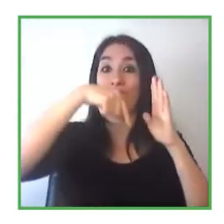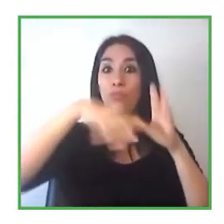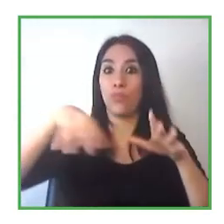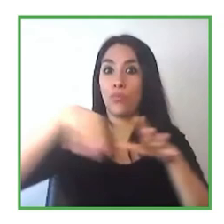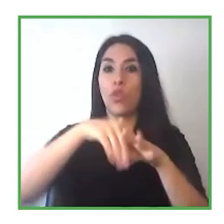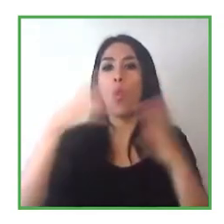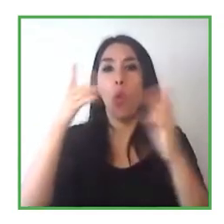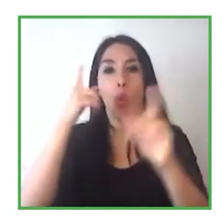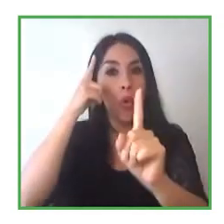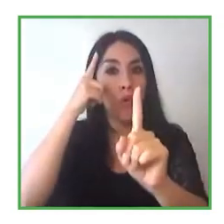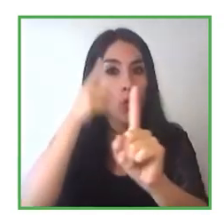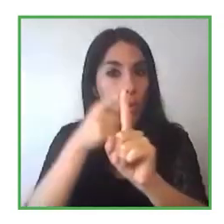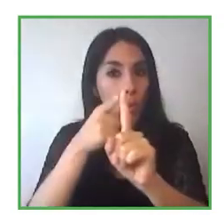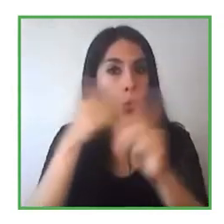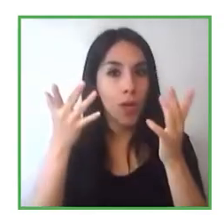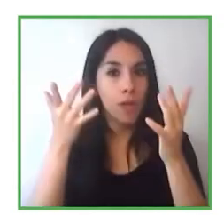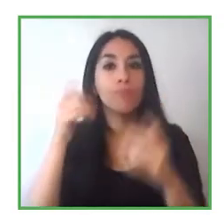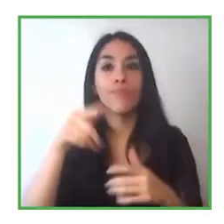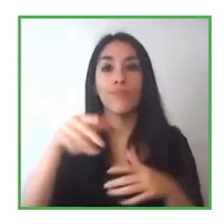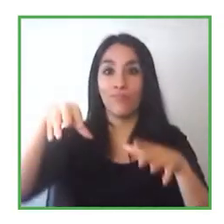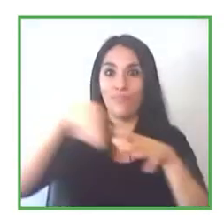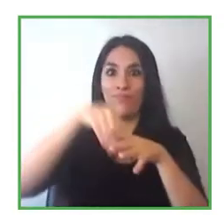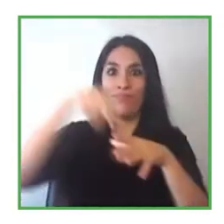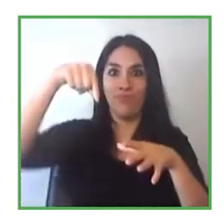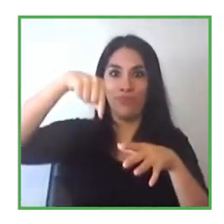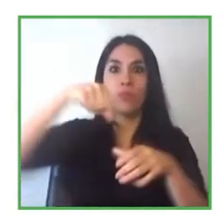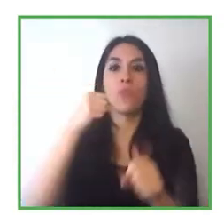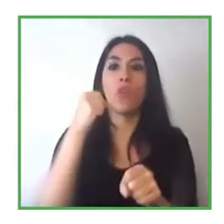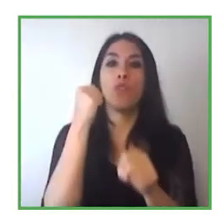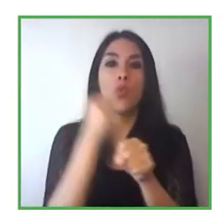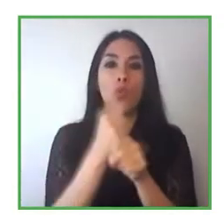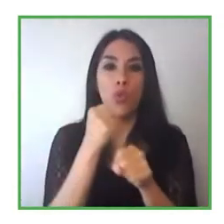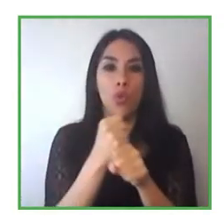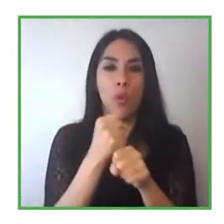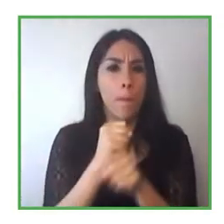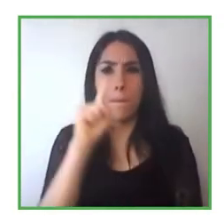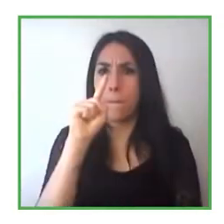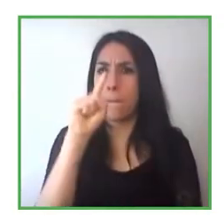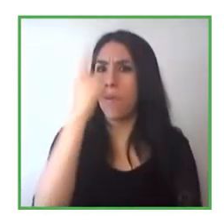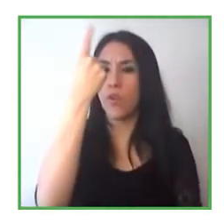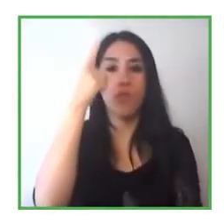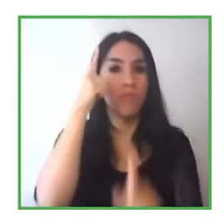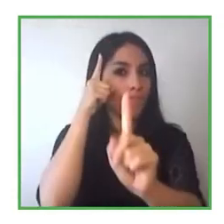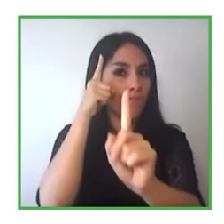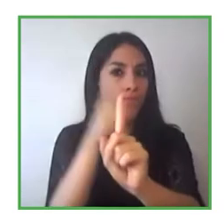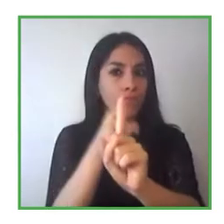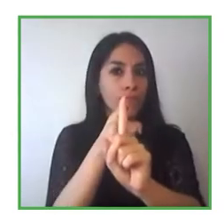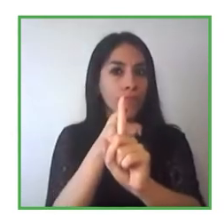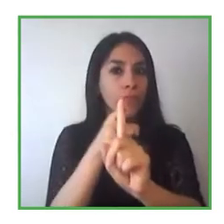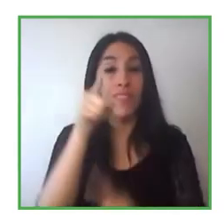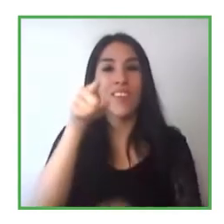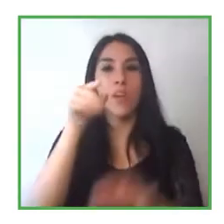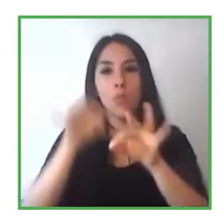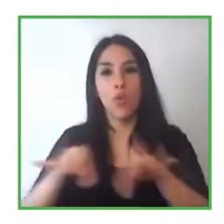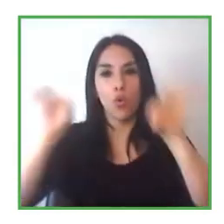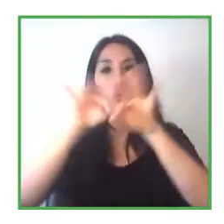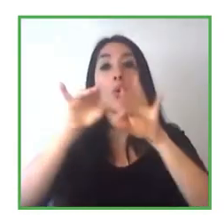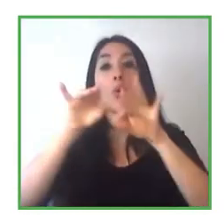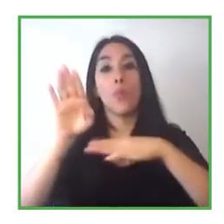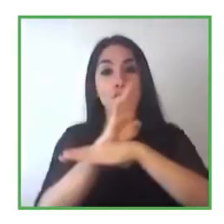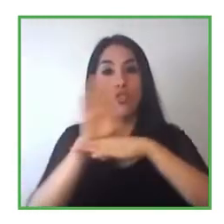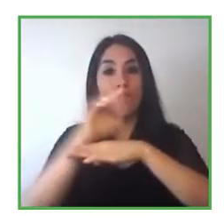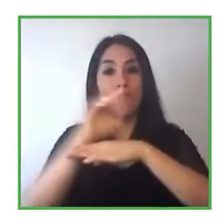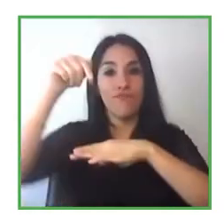desde, y en primer lugar, la responsabilidad social de la empresa, sino que el interlocutor de incorpora es el Departamento de Recursos